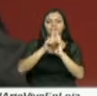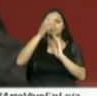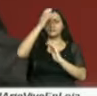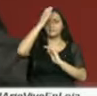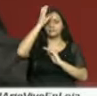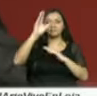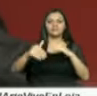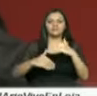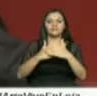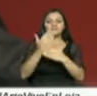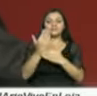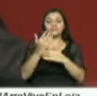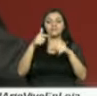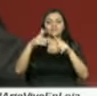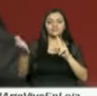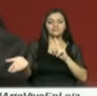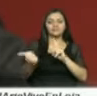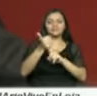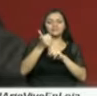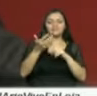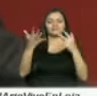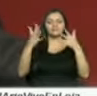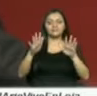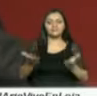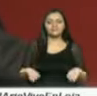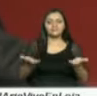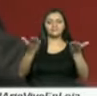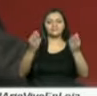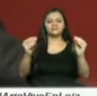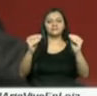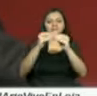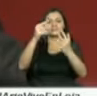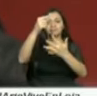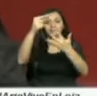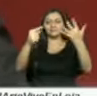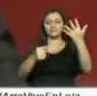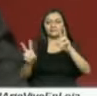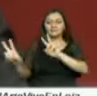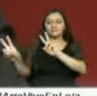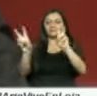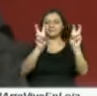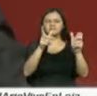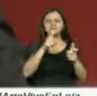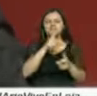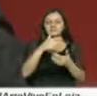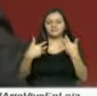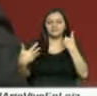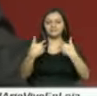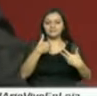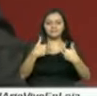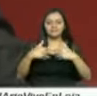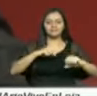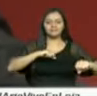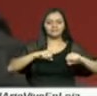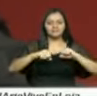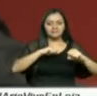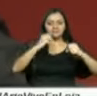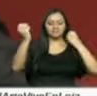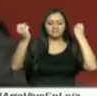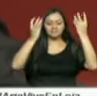Cultura, un logro en el que tienen que ver múltiples sectores, artistas, gestores,